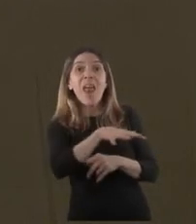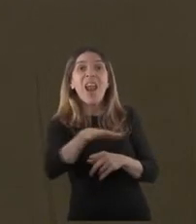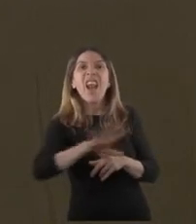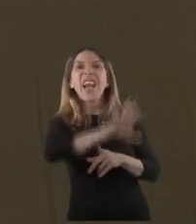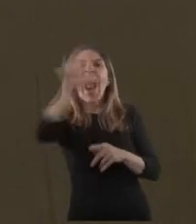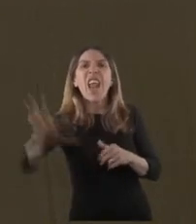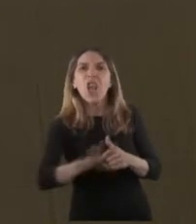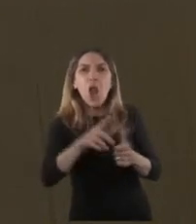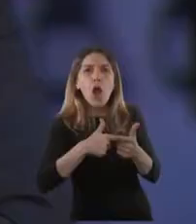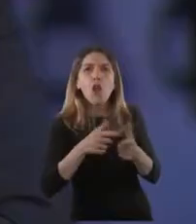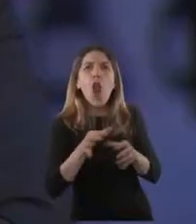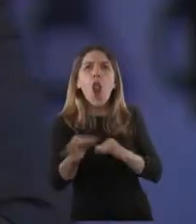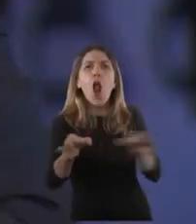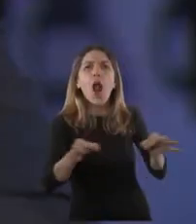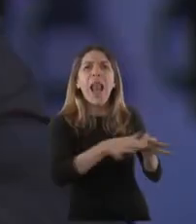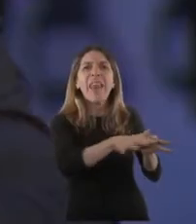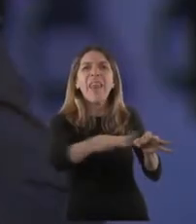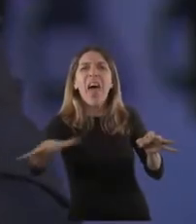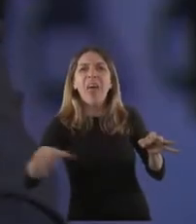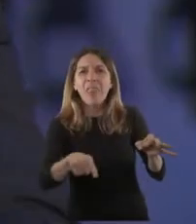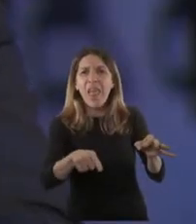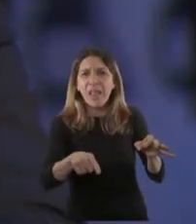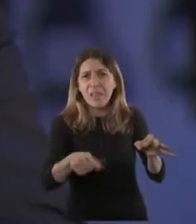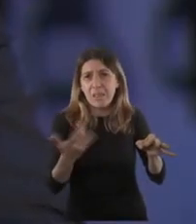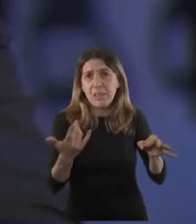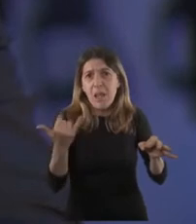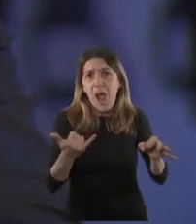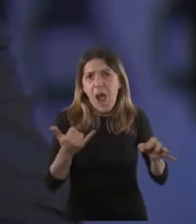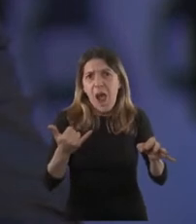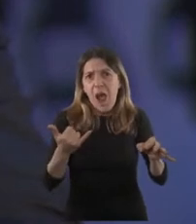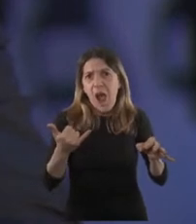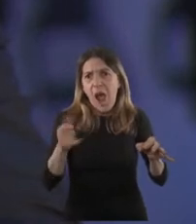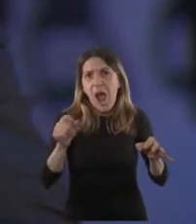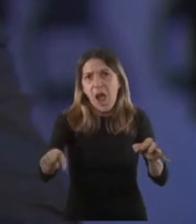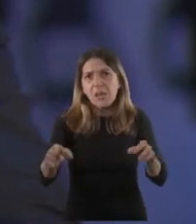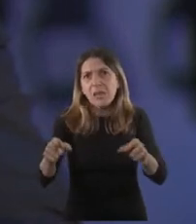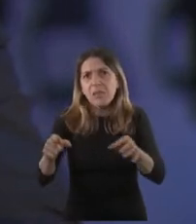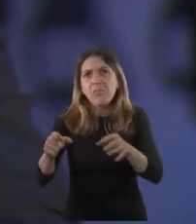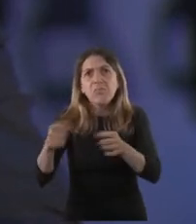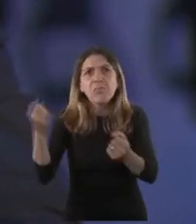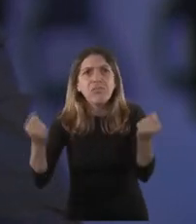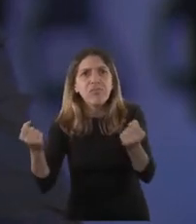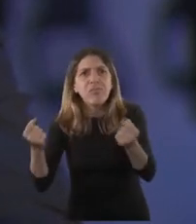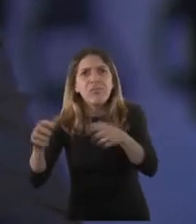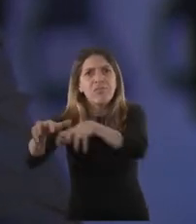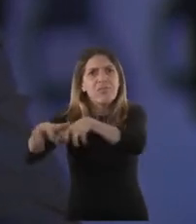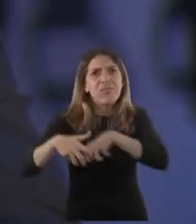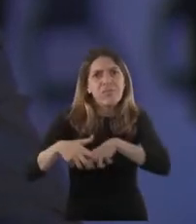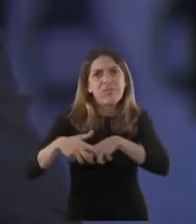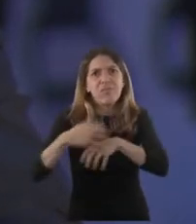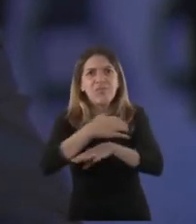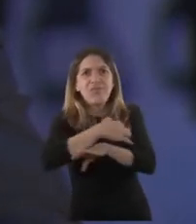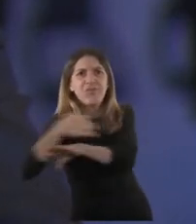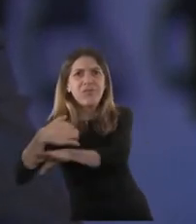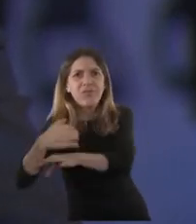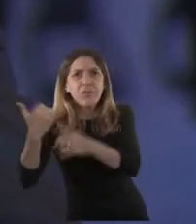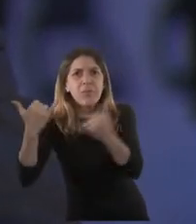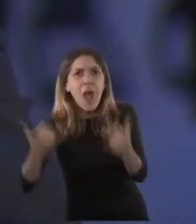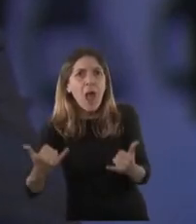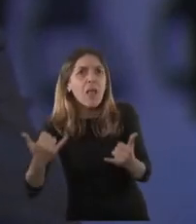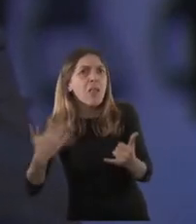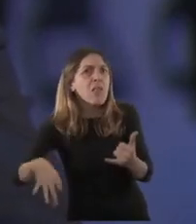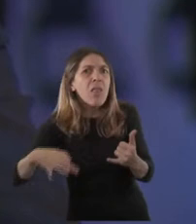en muchas de las localidades que tienen maquinaria agrícola, es algo realmente para